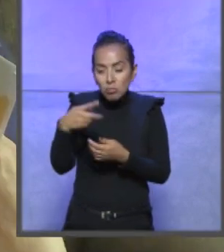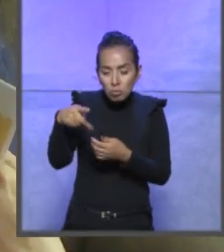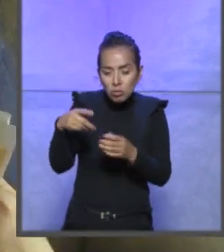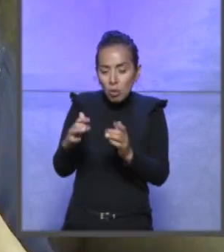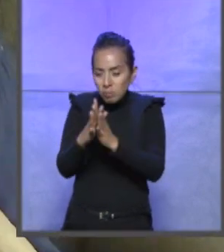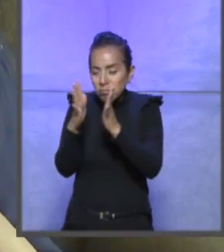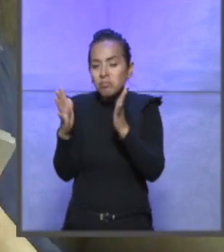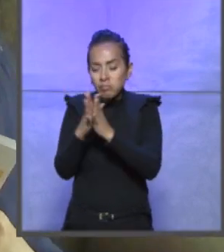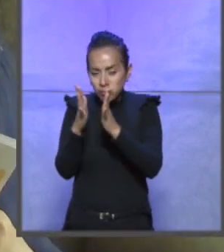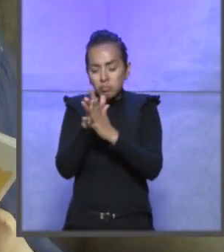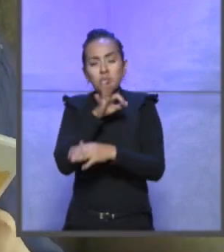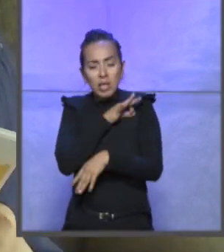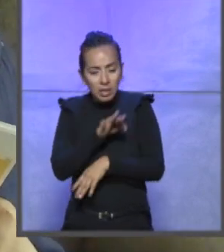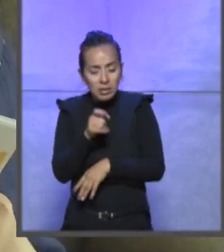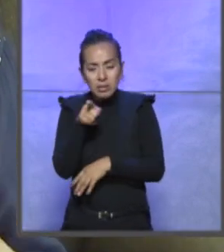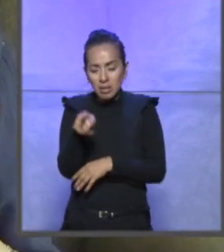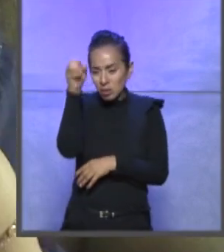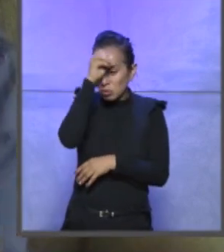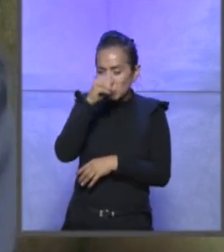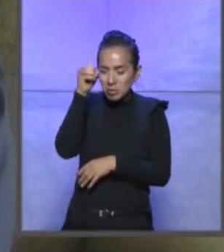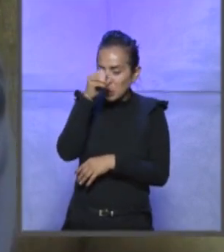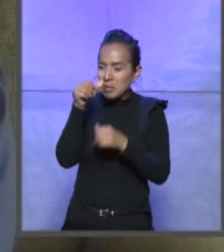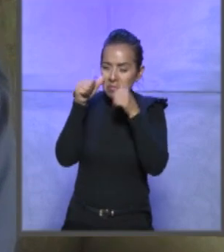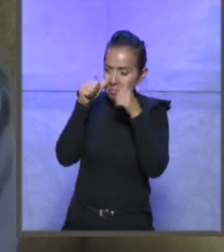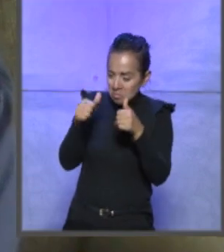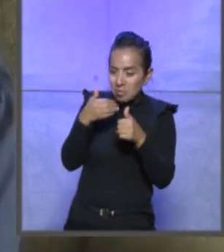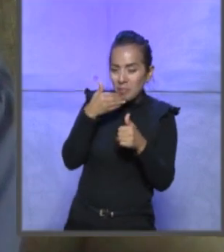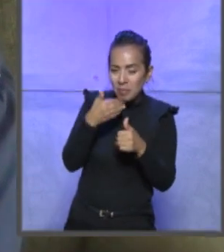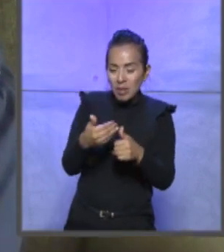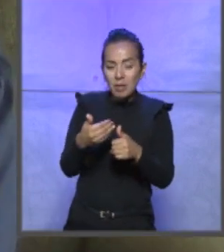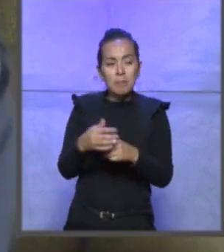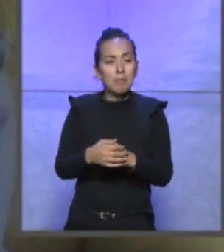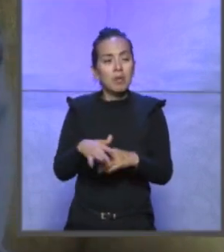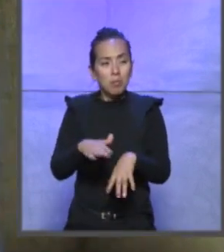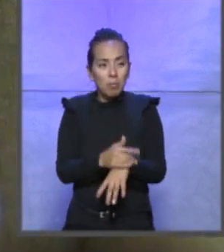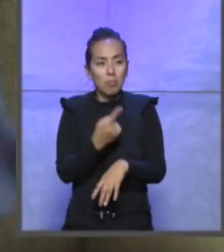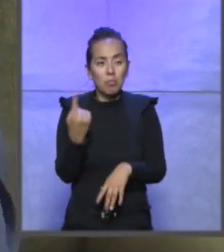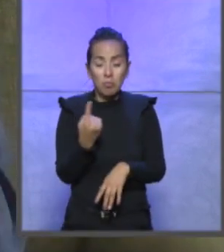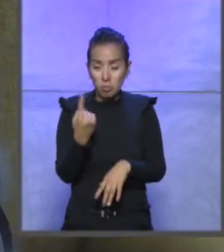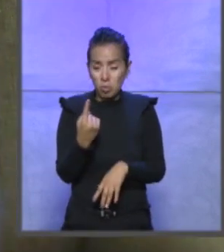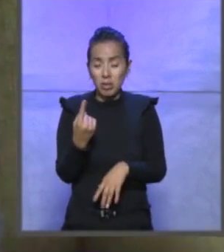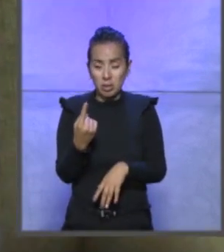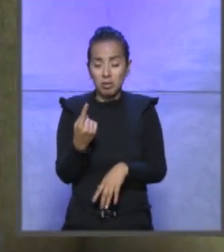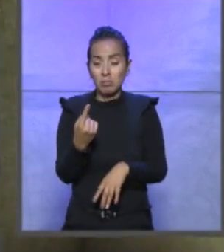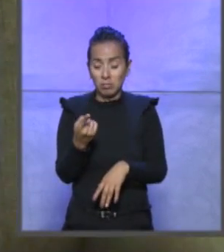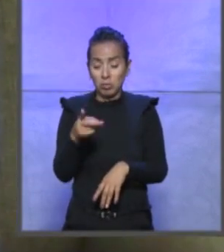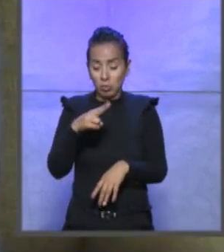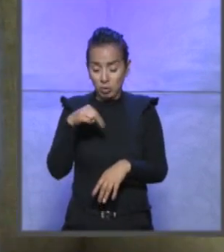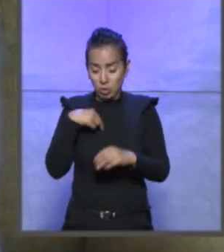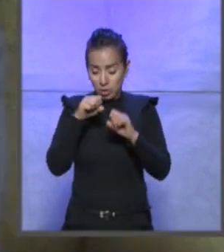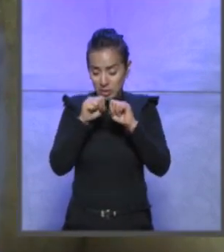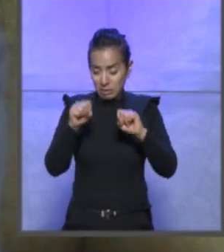nuestras opiniones son tomadas en cuenta, tomar decisiones de esa manera. Porque además tiene una